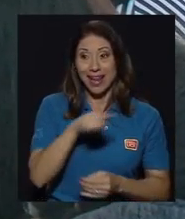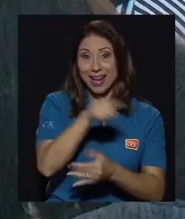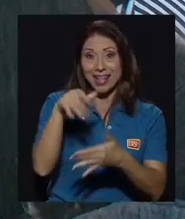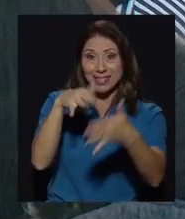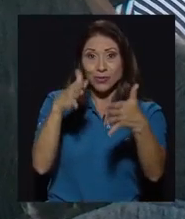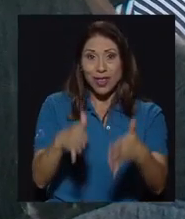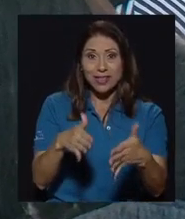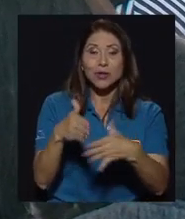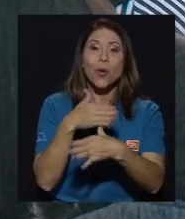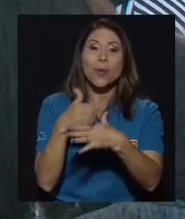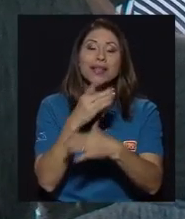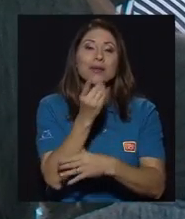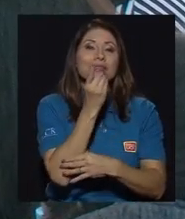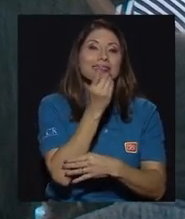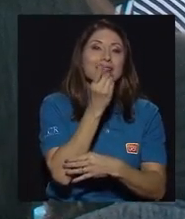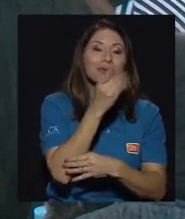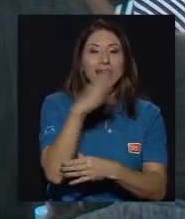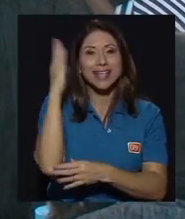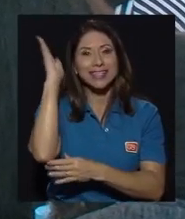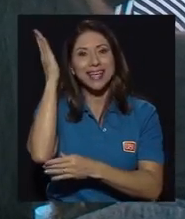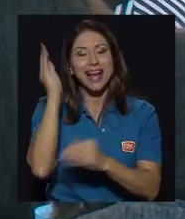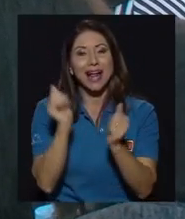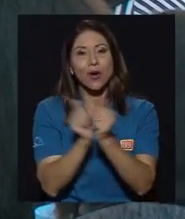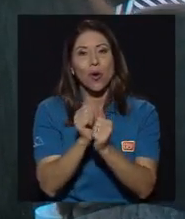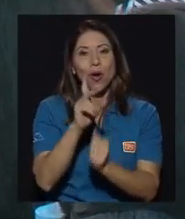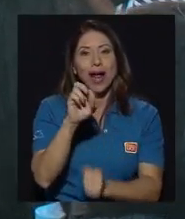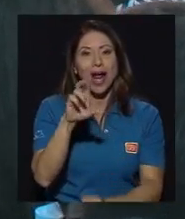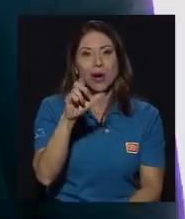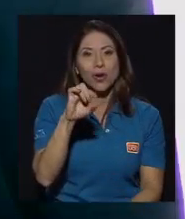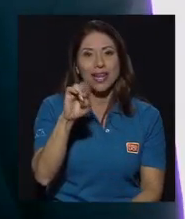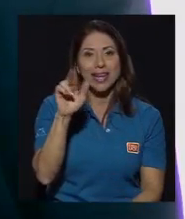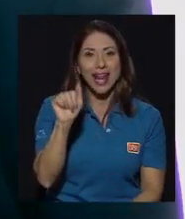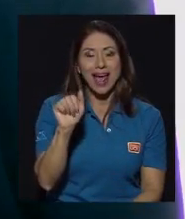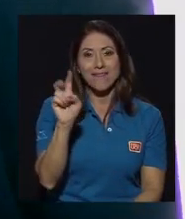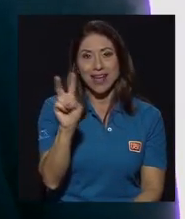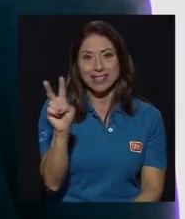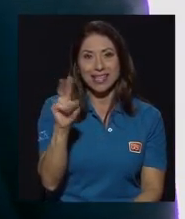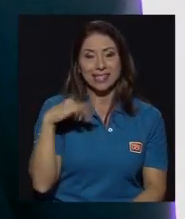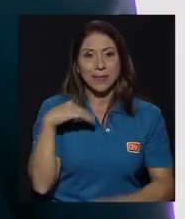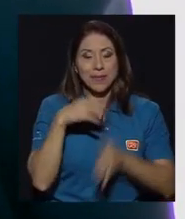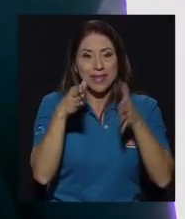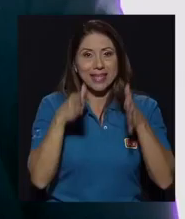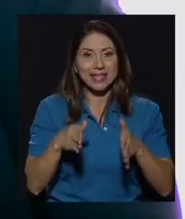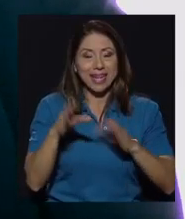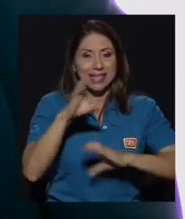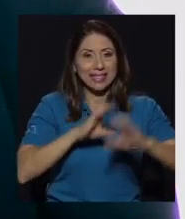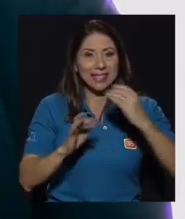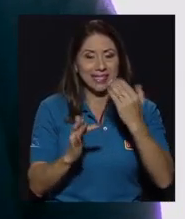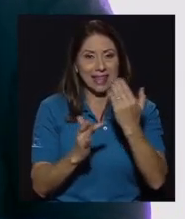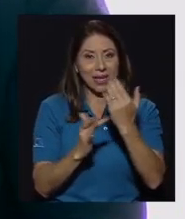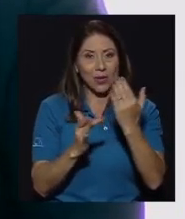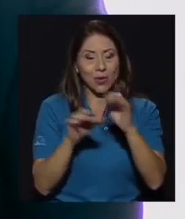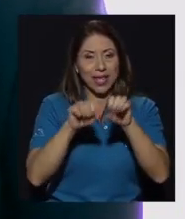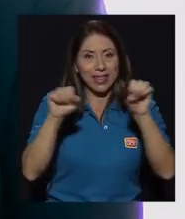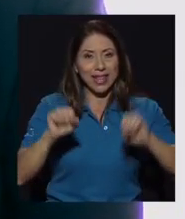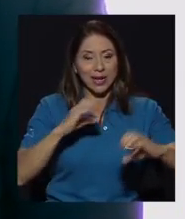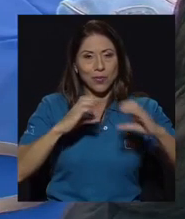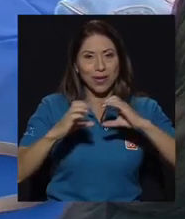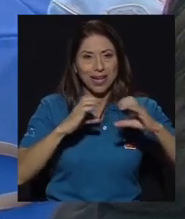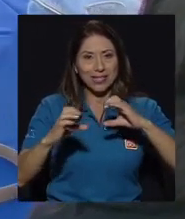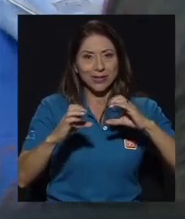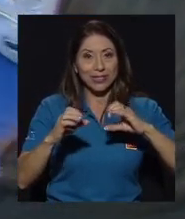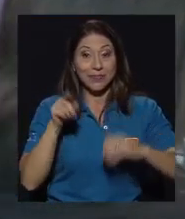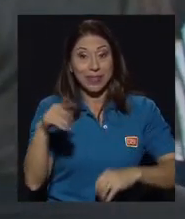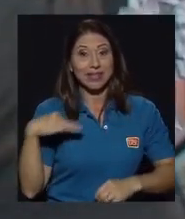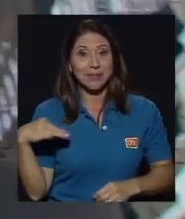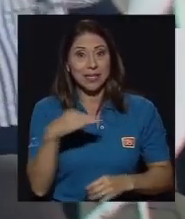Las colegiales compartieron un desayuno y una charla con Carolina Vázquez, ministra de Ciencia, Tecnología y Telecomunicaciones.